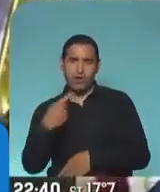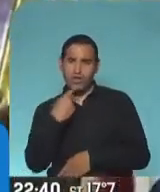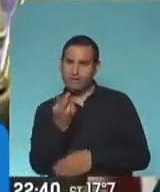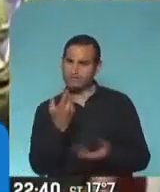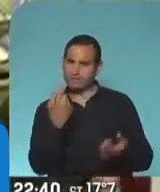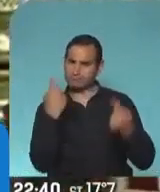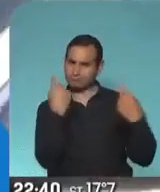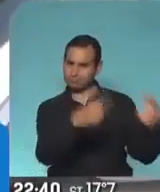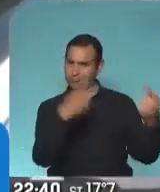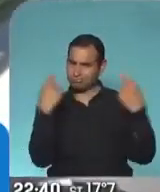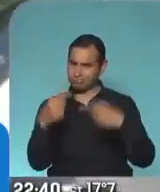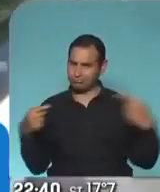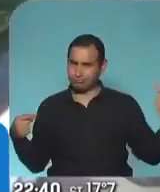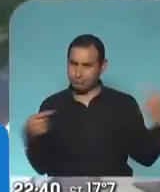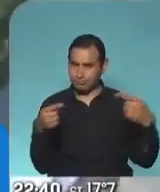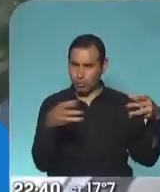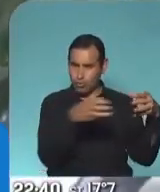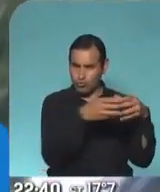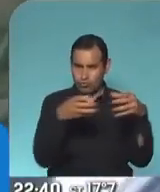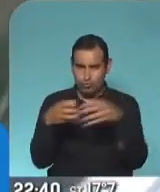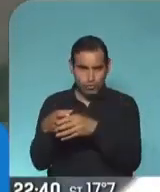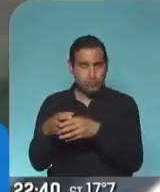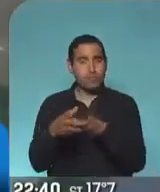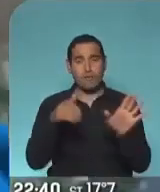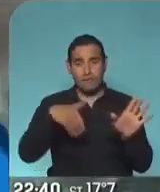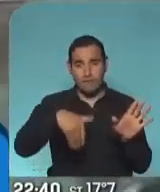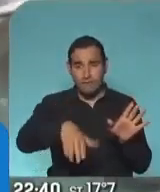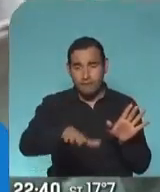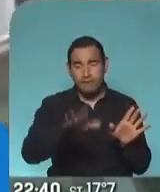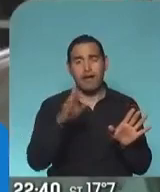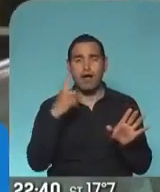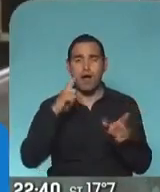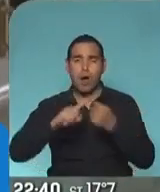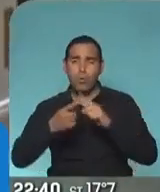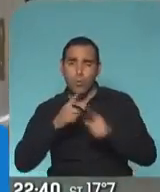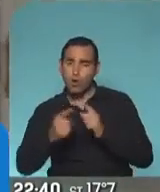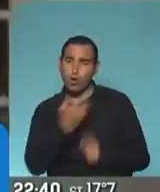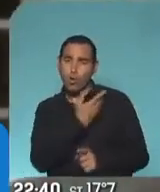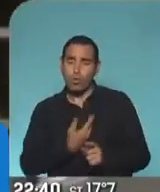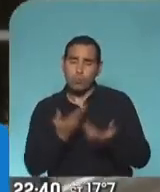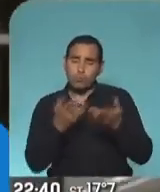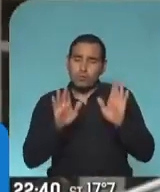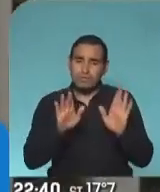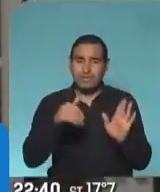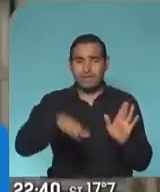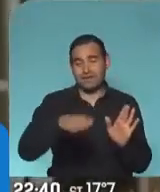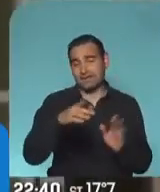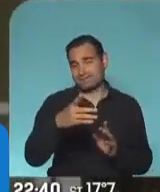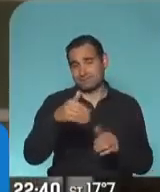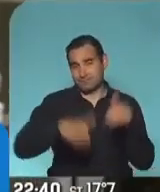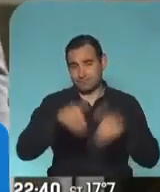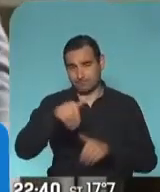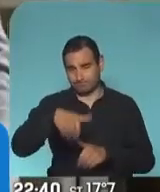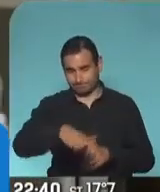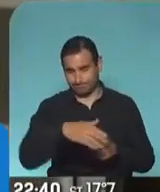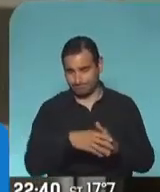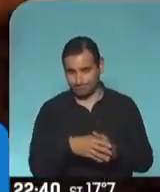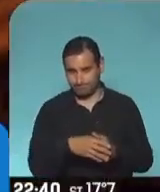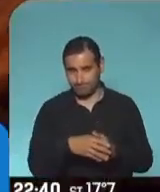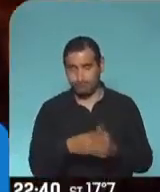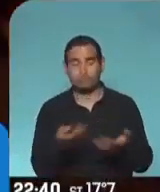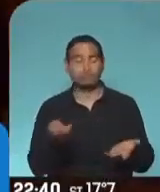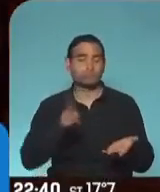diferencias entre ambas fuerzas de cara a una eventual coalición de gobierno tras los comicios del mes entrante. Una vez